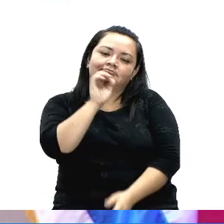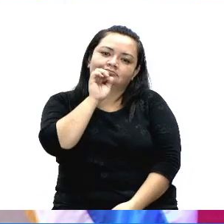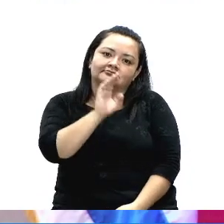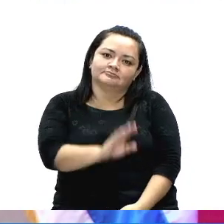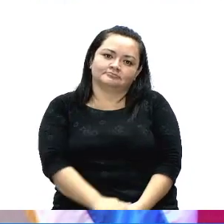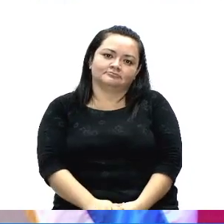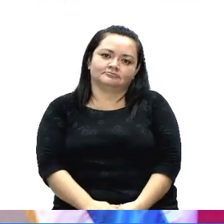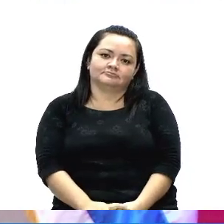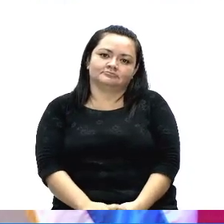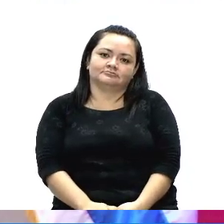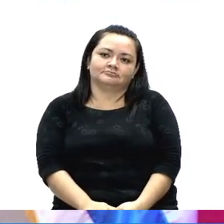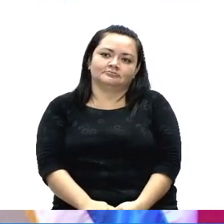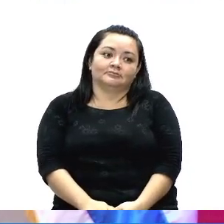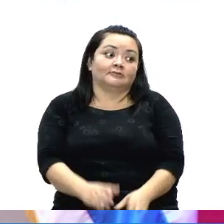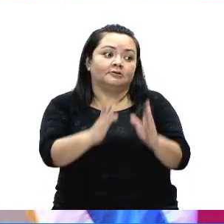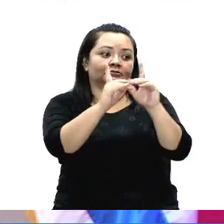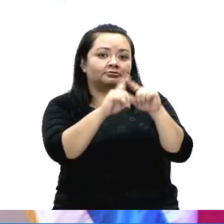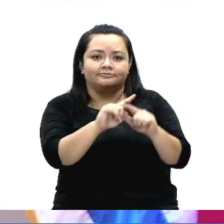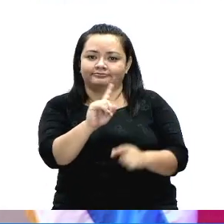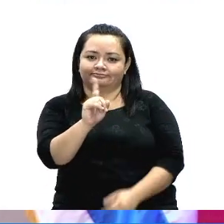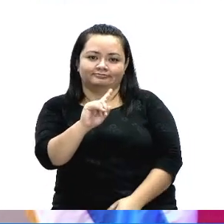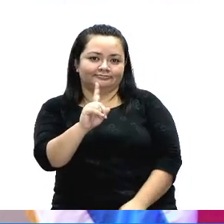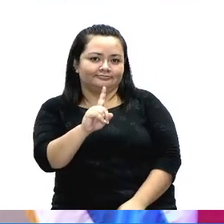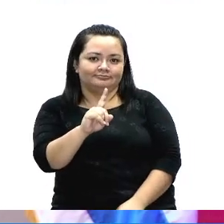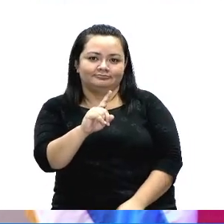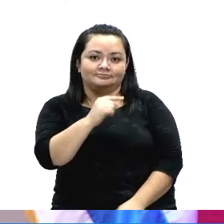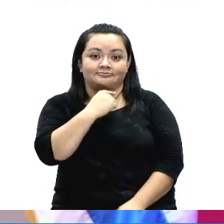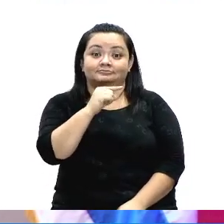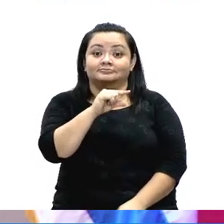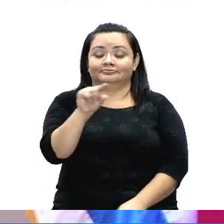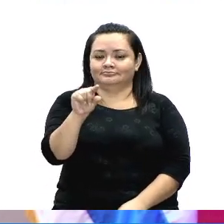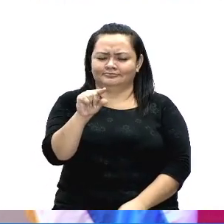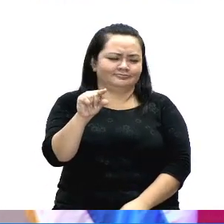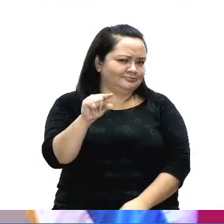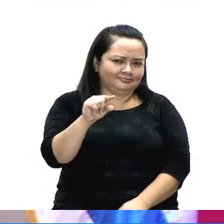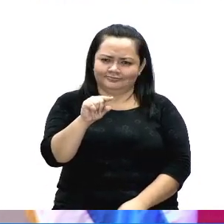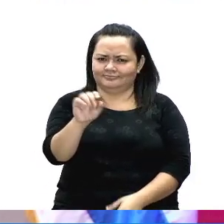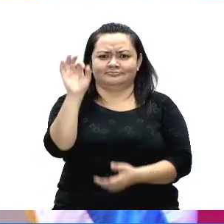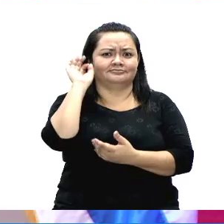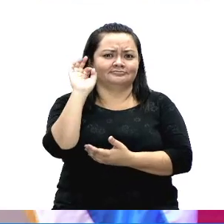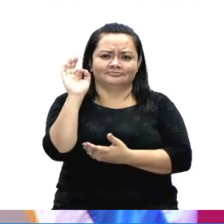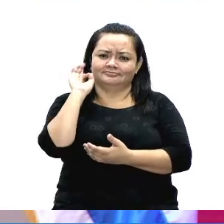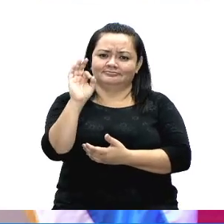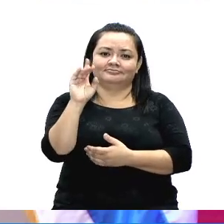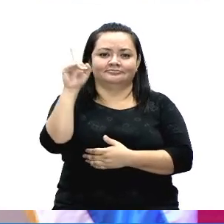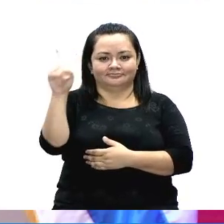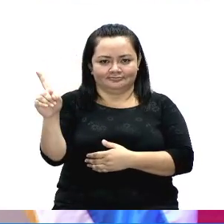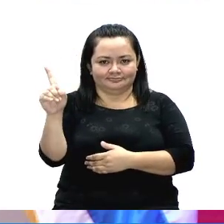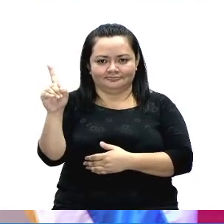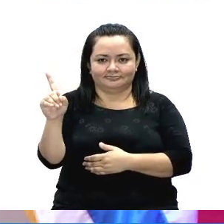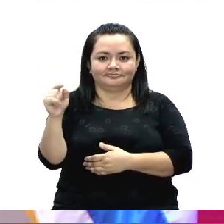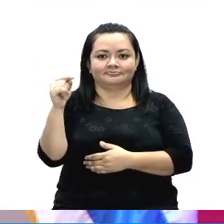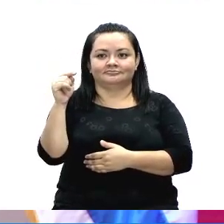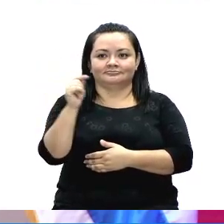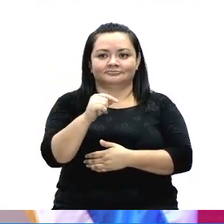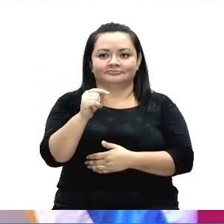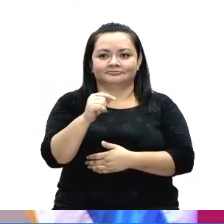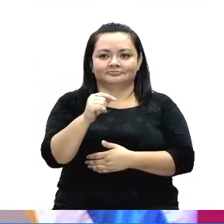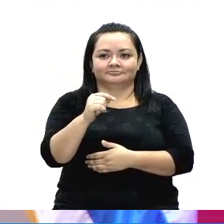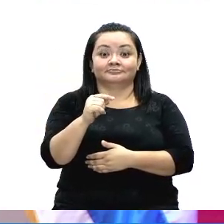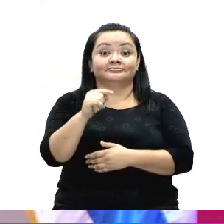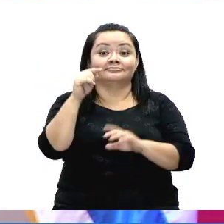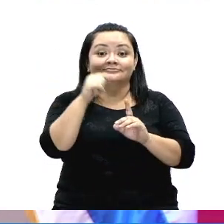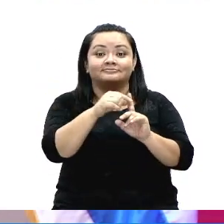no para una iglesia no para un nombre no para un pastor dios te ha traído para